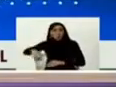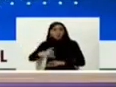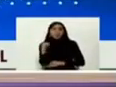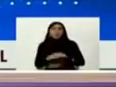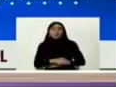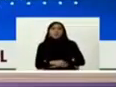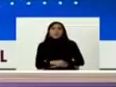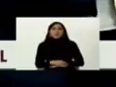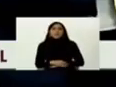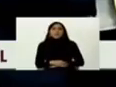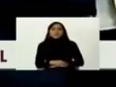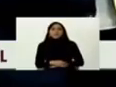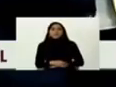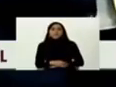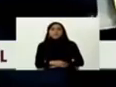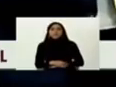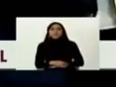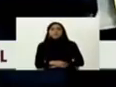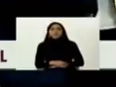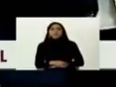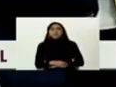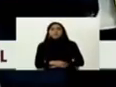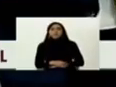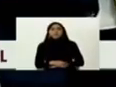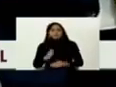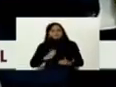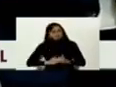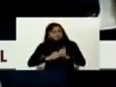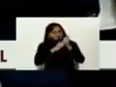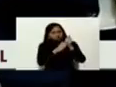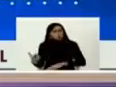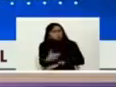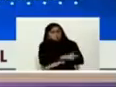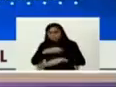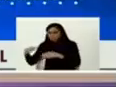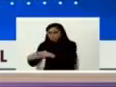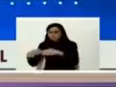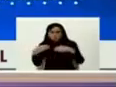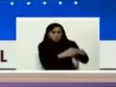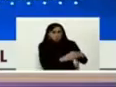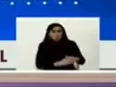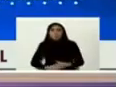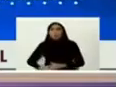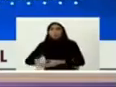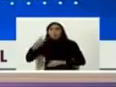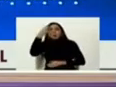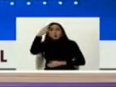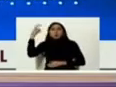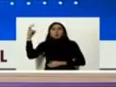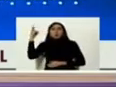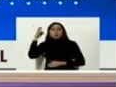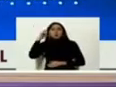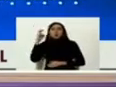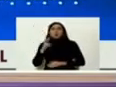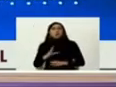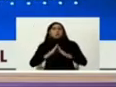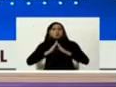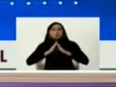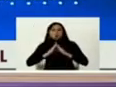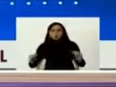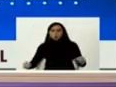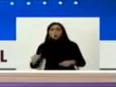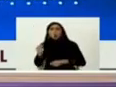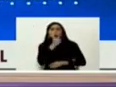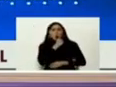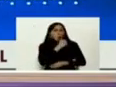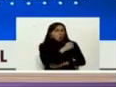el día de hoy. Es un análisis también proyectivo de cómo va a enfrentar el chavismo, las fuerzas revolucionarias, los próximos comicios